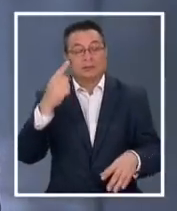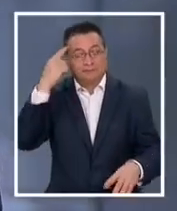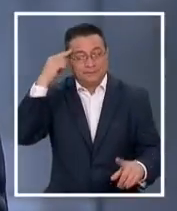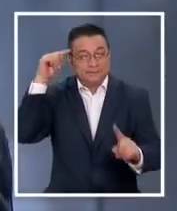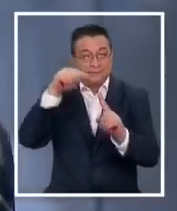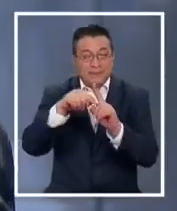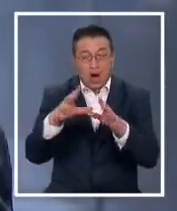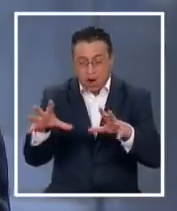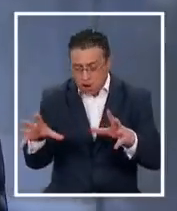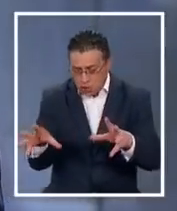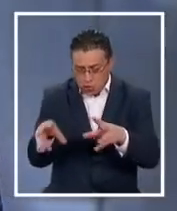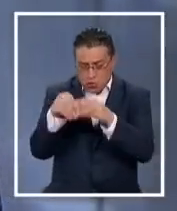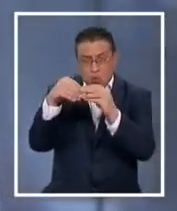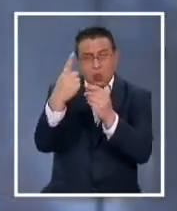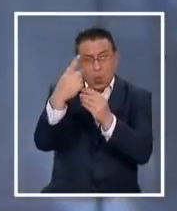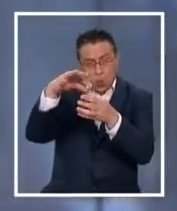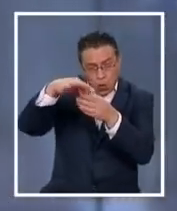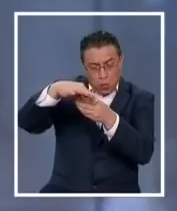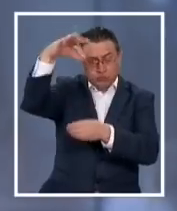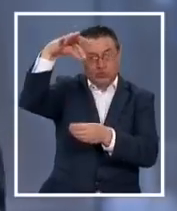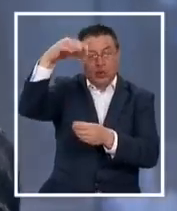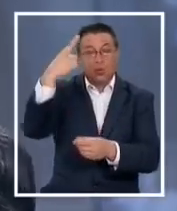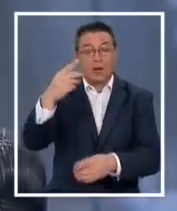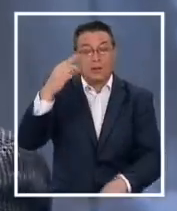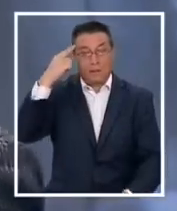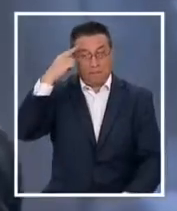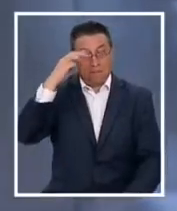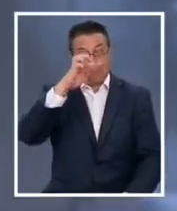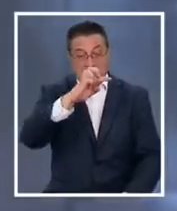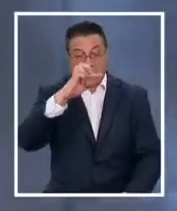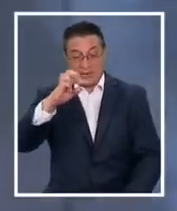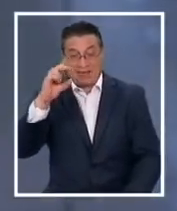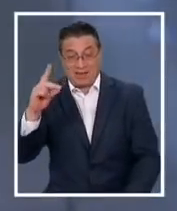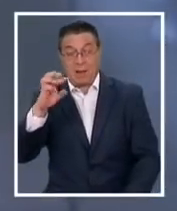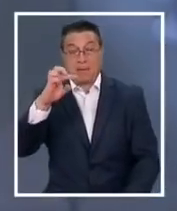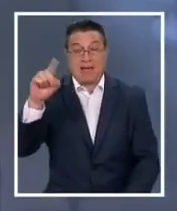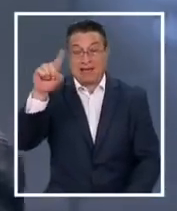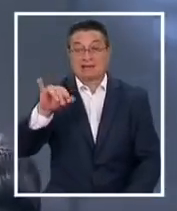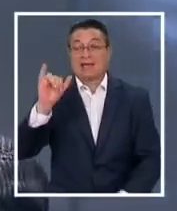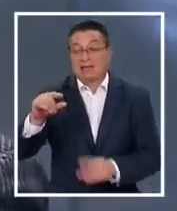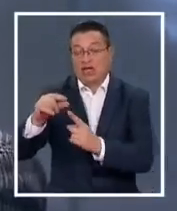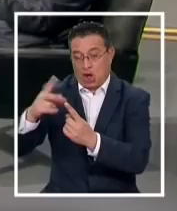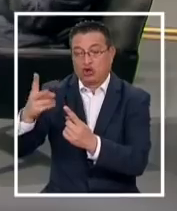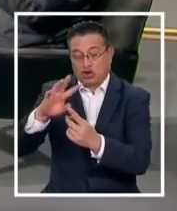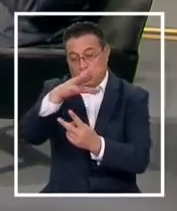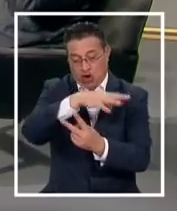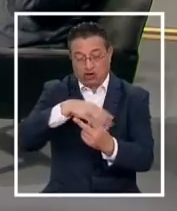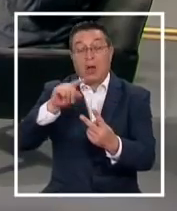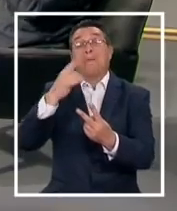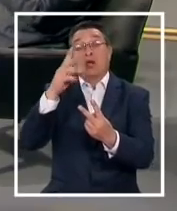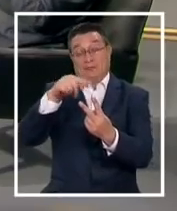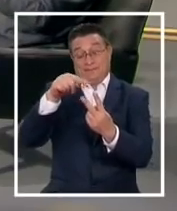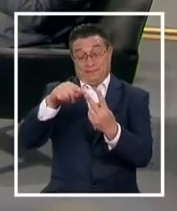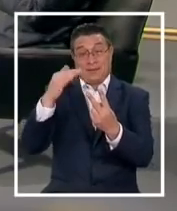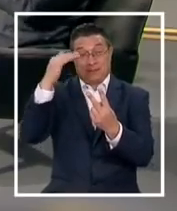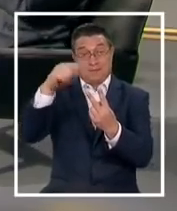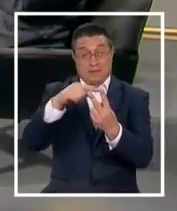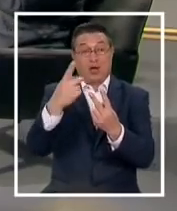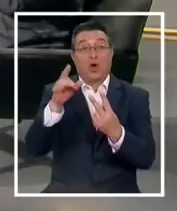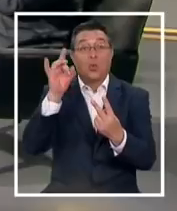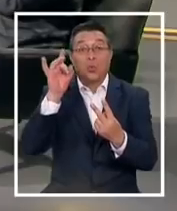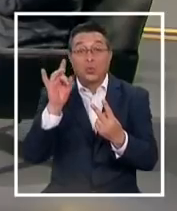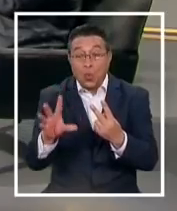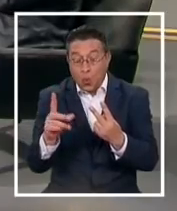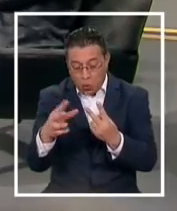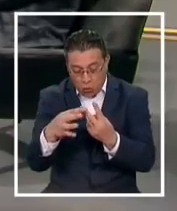única tiene que ver que las ideas del PPD y del PS y de otros, pero hablemos de esos dos, tienen que expresarse en un